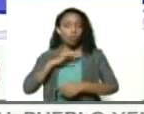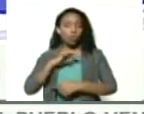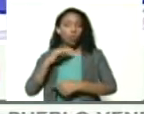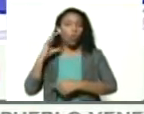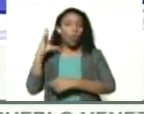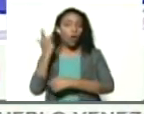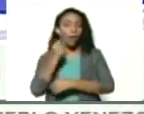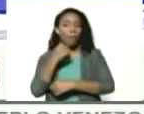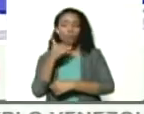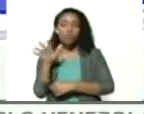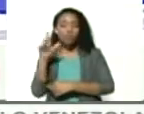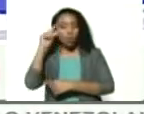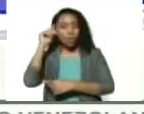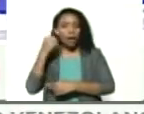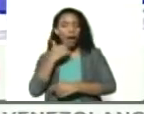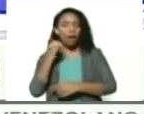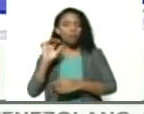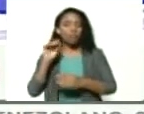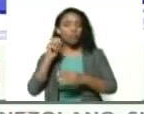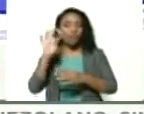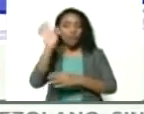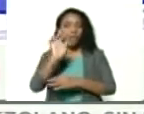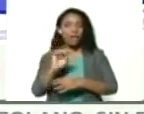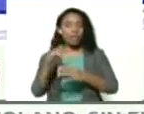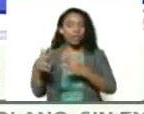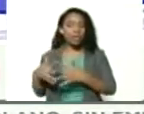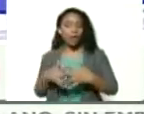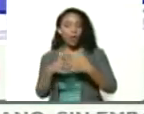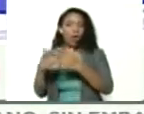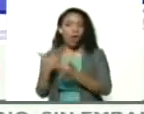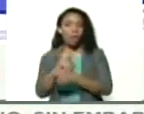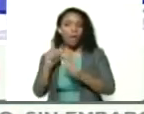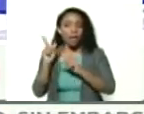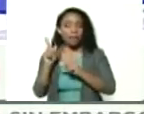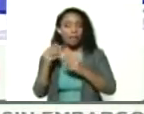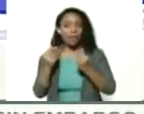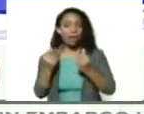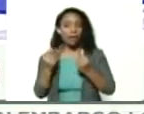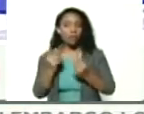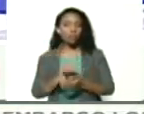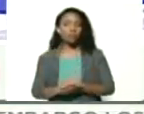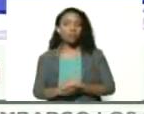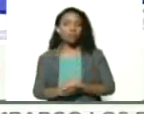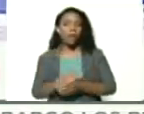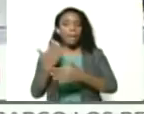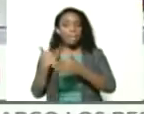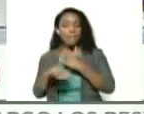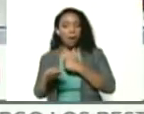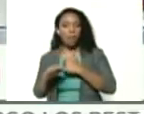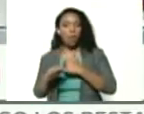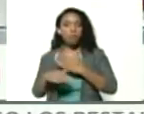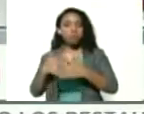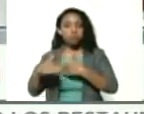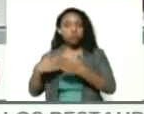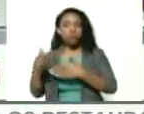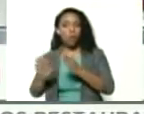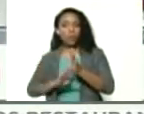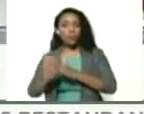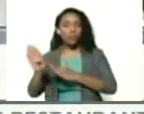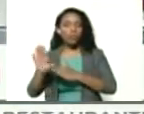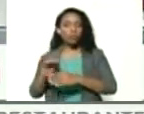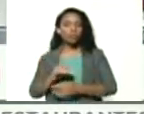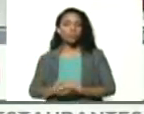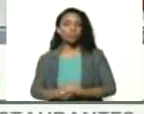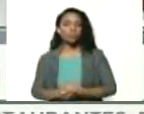próximos días que la Reserva Federal de Estados Unidos libere parte de ese dinero, vamos en góndola, jonrón con la base llena.